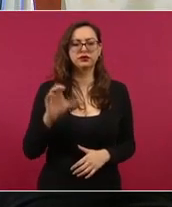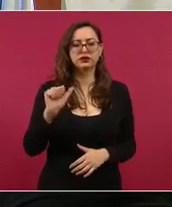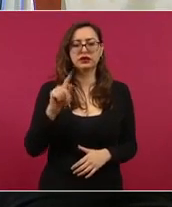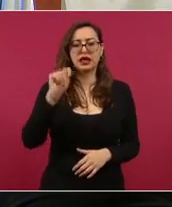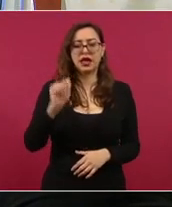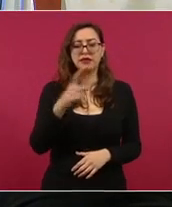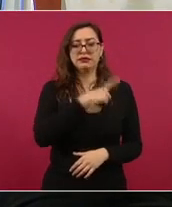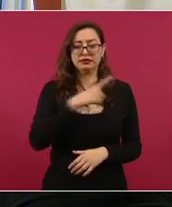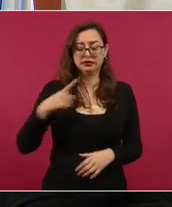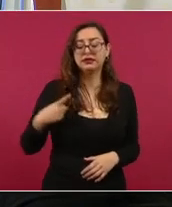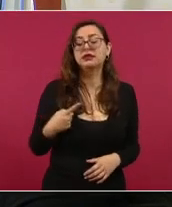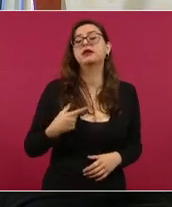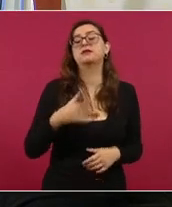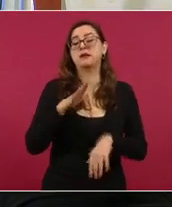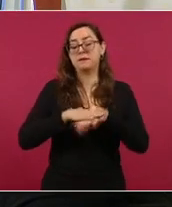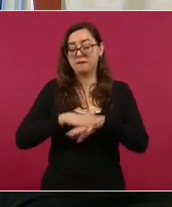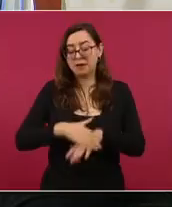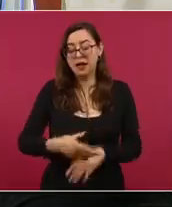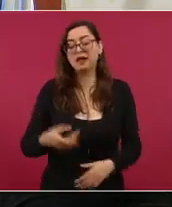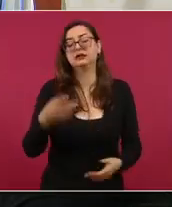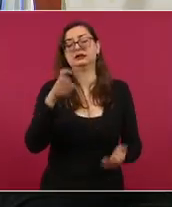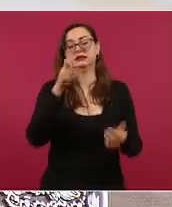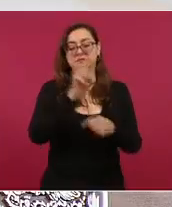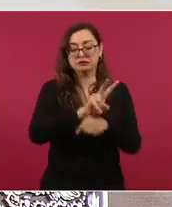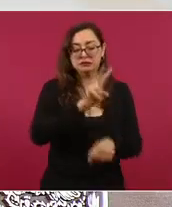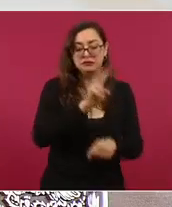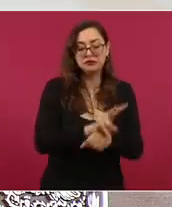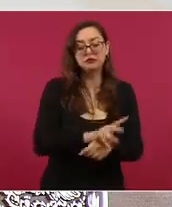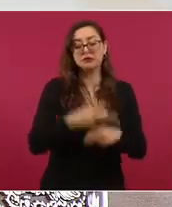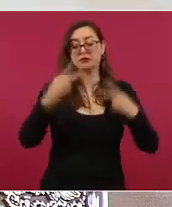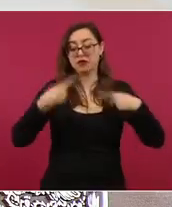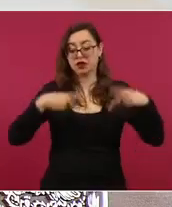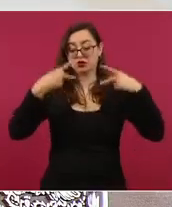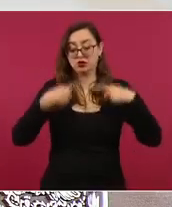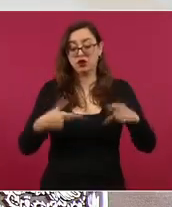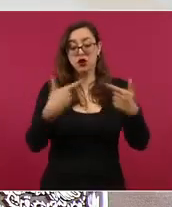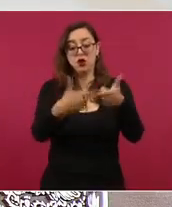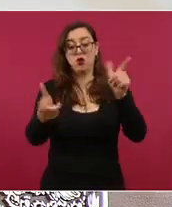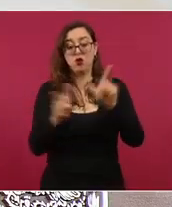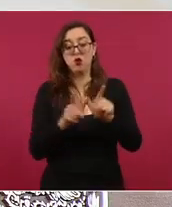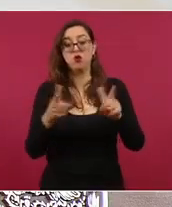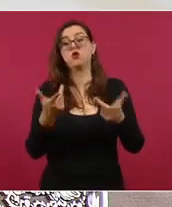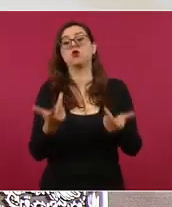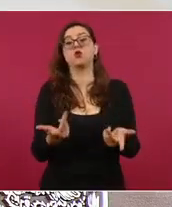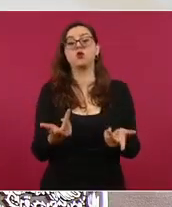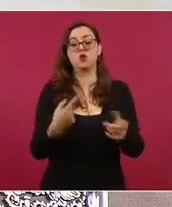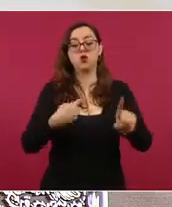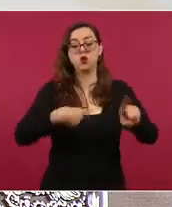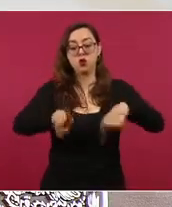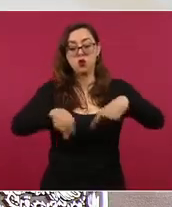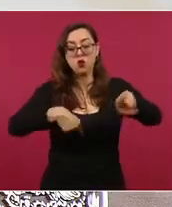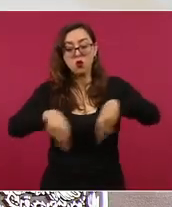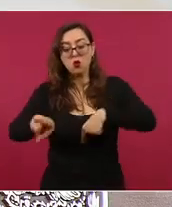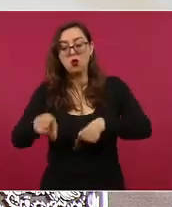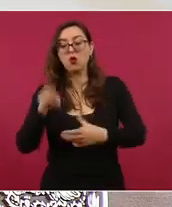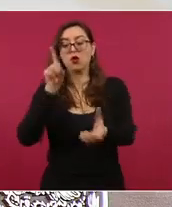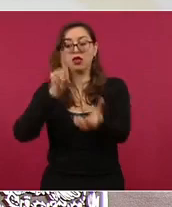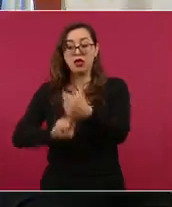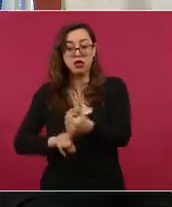debe prohibir que cualquier persona vinculada a un club deportivo sea presidente o consejero de esta asociación,